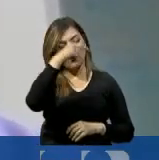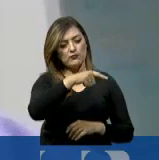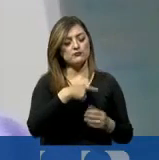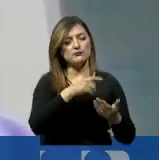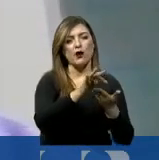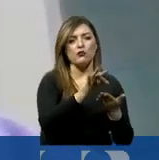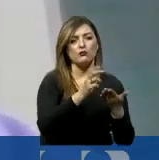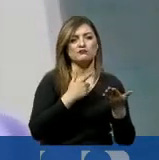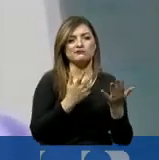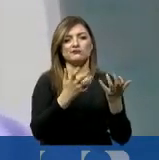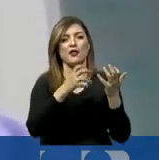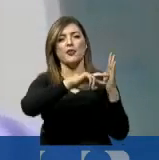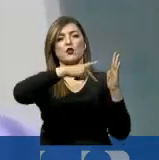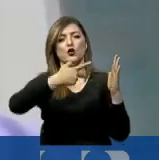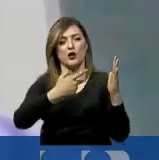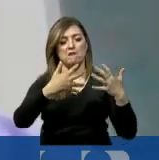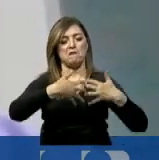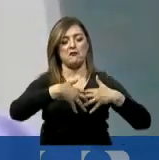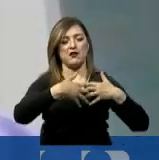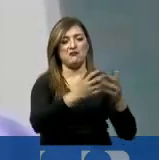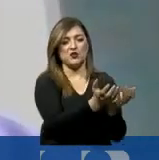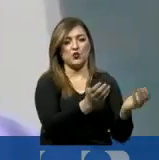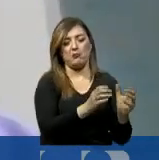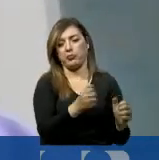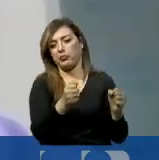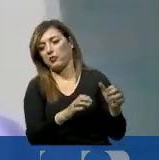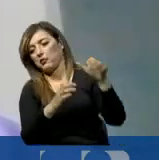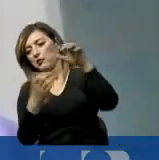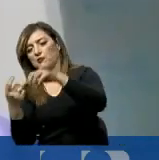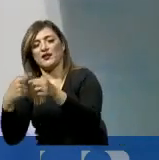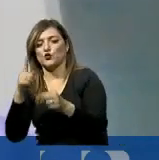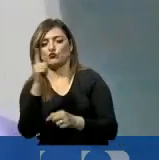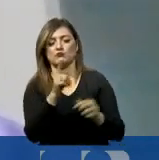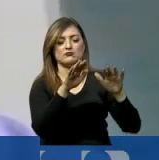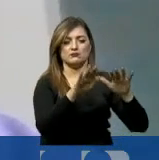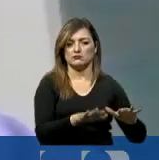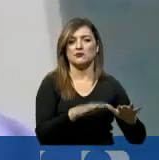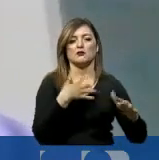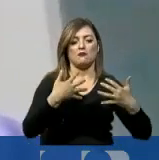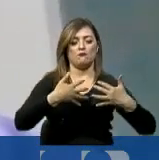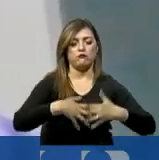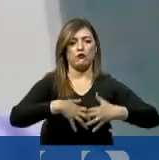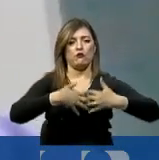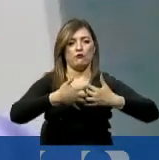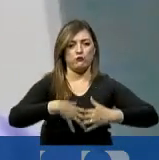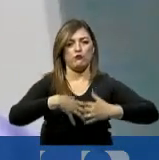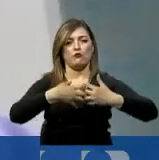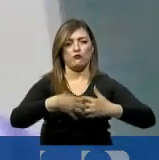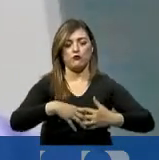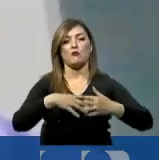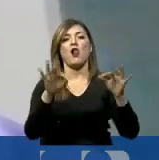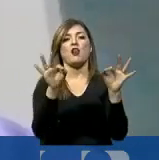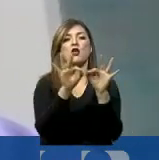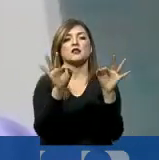relleno sanitario las tecnologías de estas europeas y norteamericanas determinan que apenas hay un